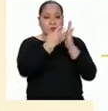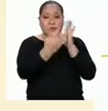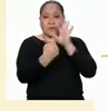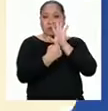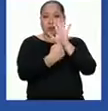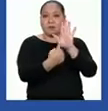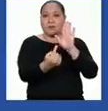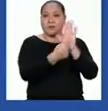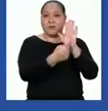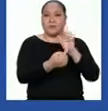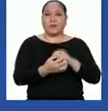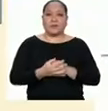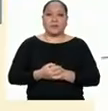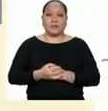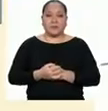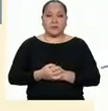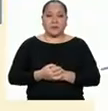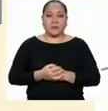queda así.